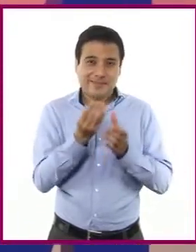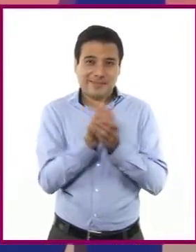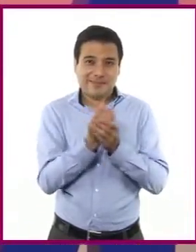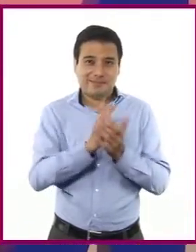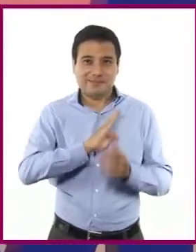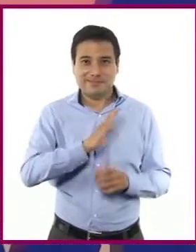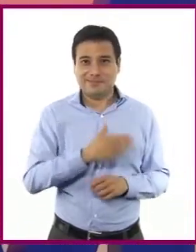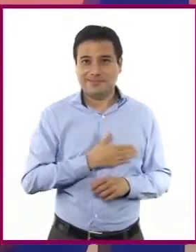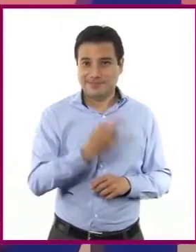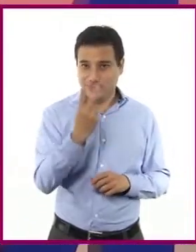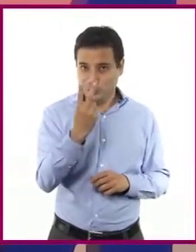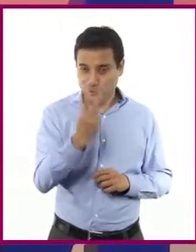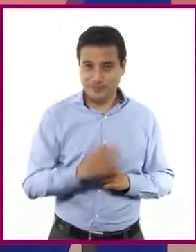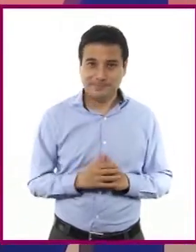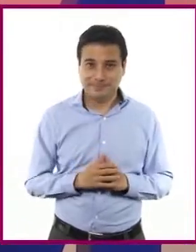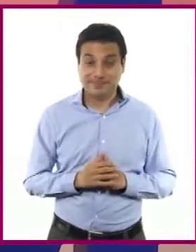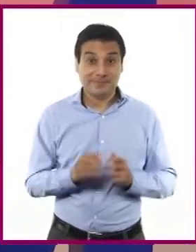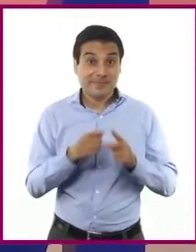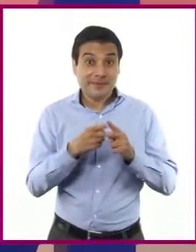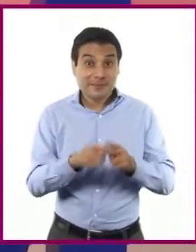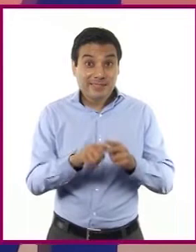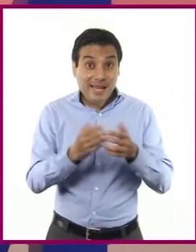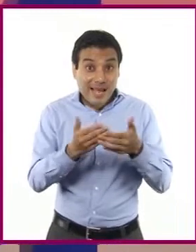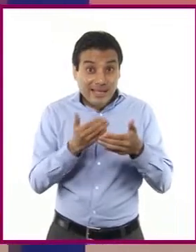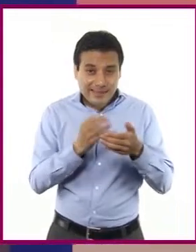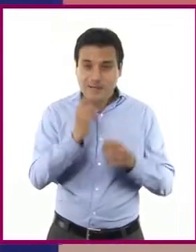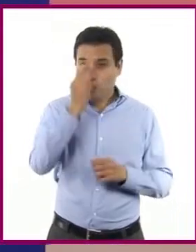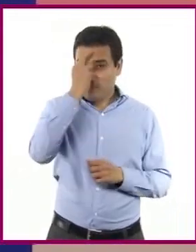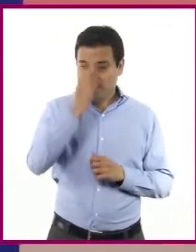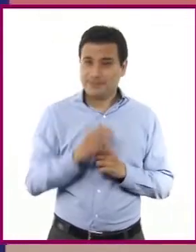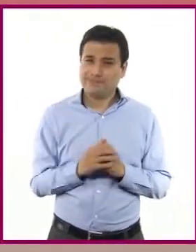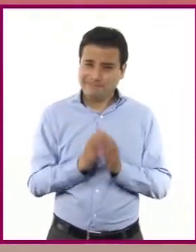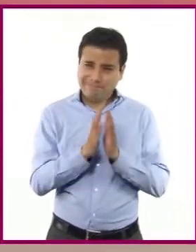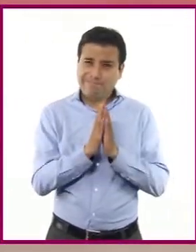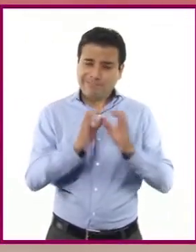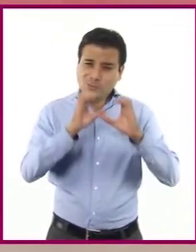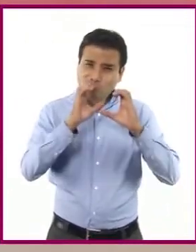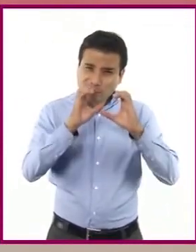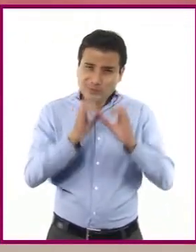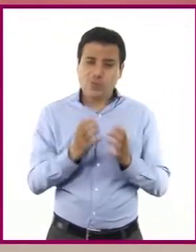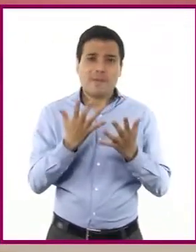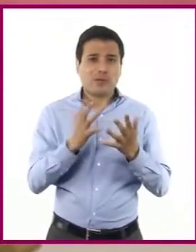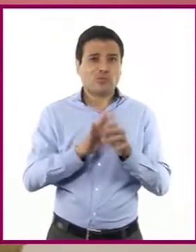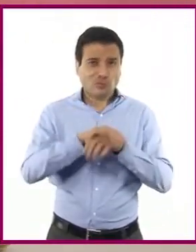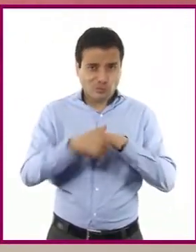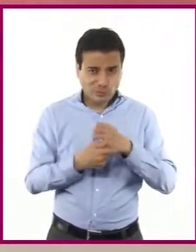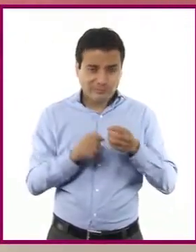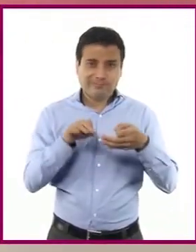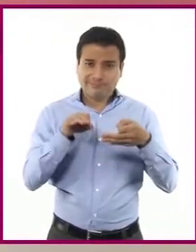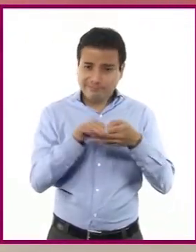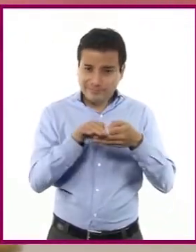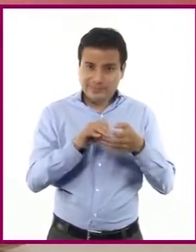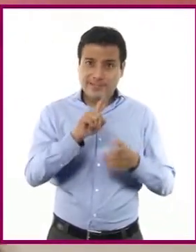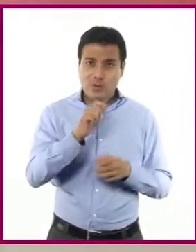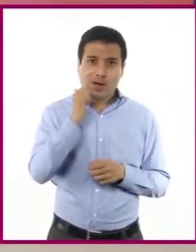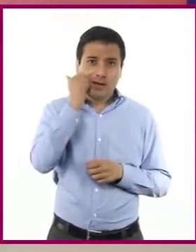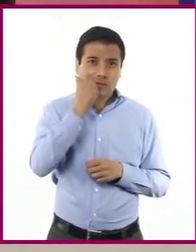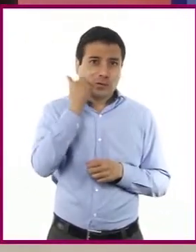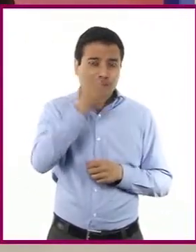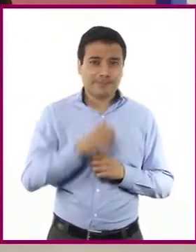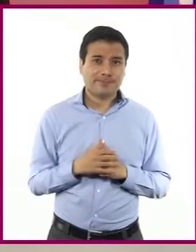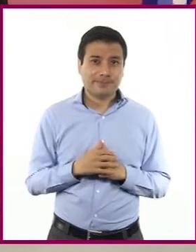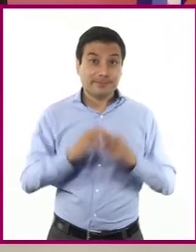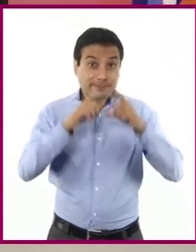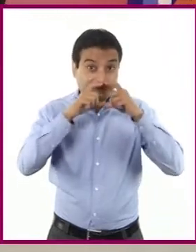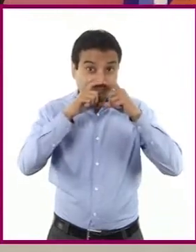secundaria. Antes de iniciar, les recuerdo que debemos seguir cuidándonos, lavando frecuentemente nuestras manos con agua y abundante jabón,